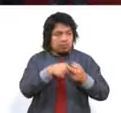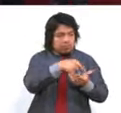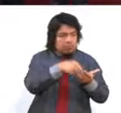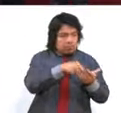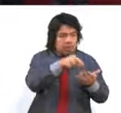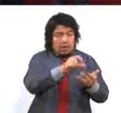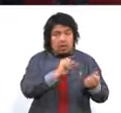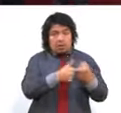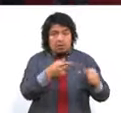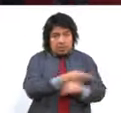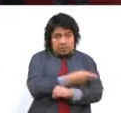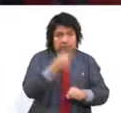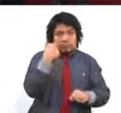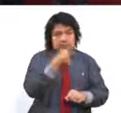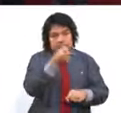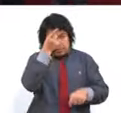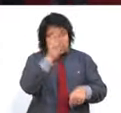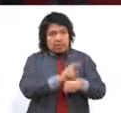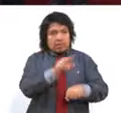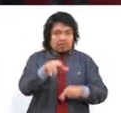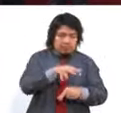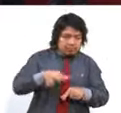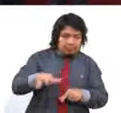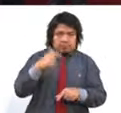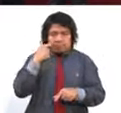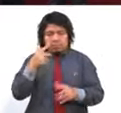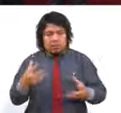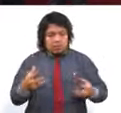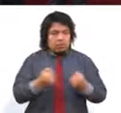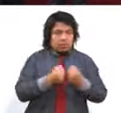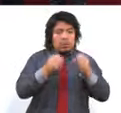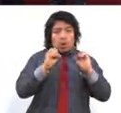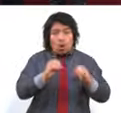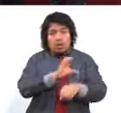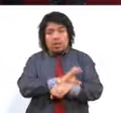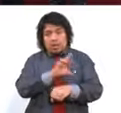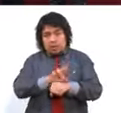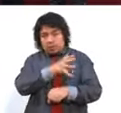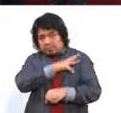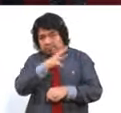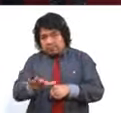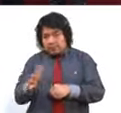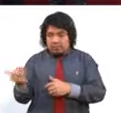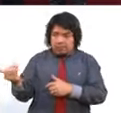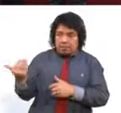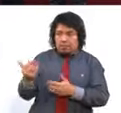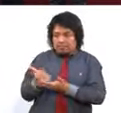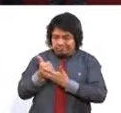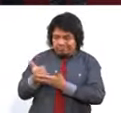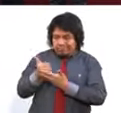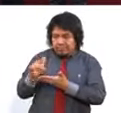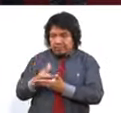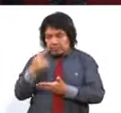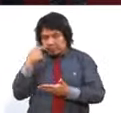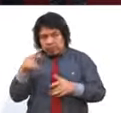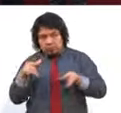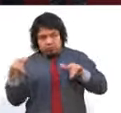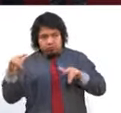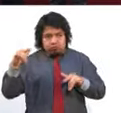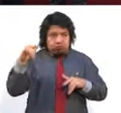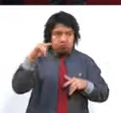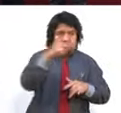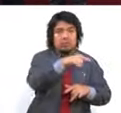sector. El director del sector, por medio del subsecretario de operación policial o de los coordinadores generales, pide el apoyo y dan el seguimiento de manera